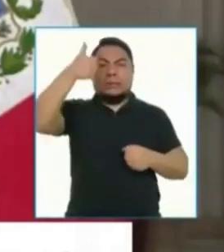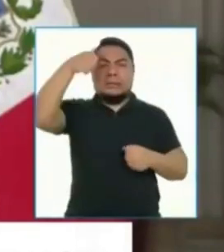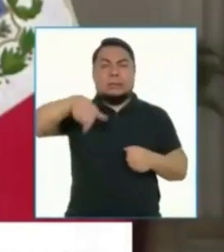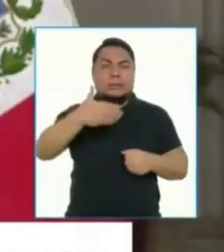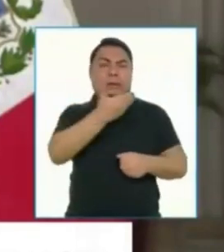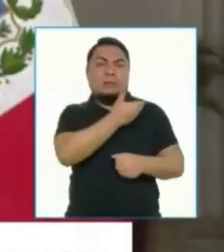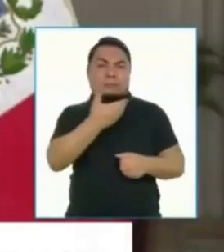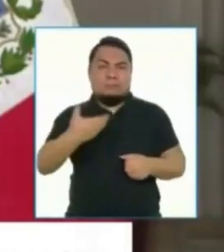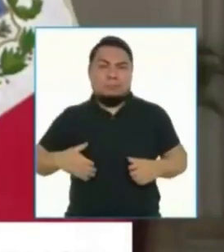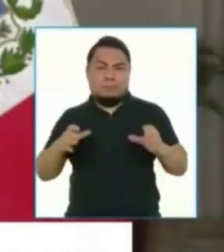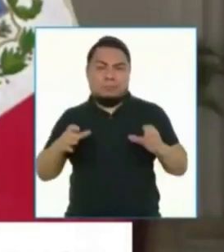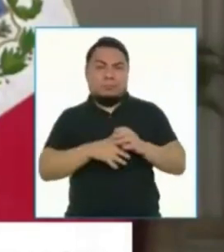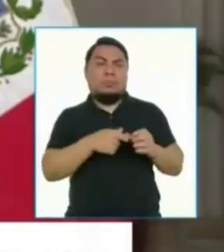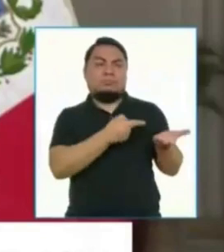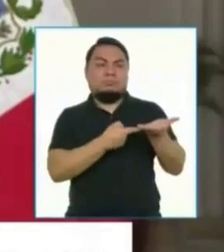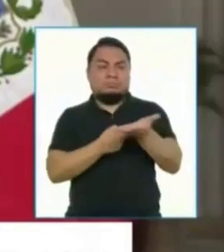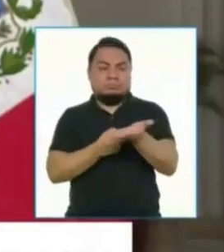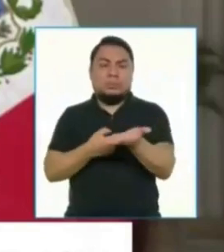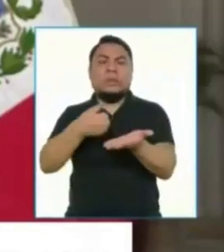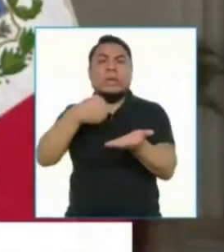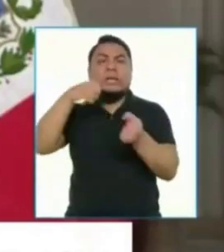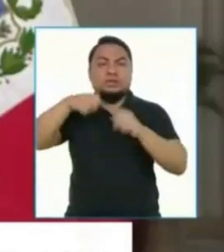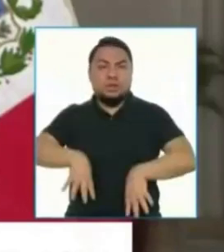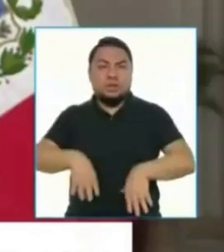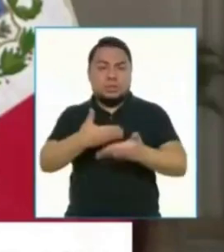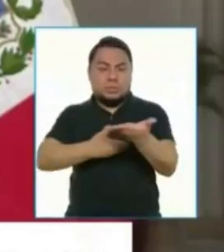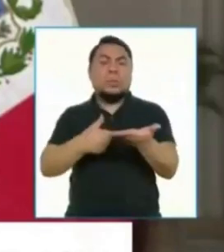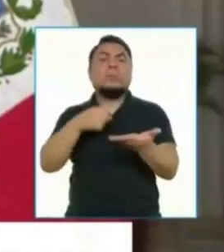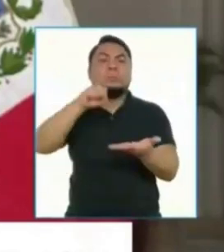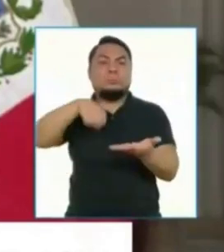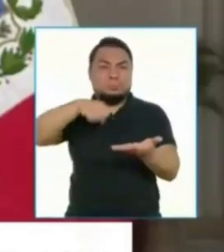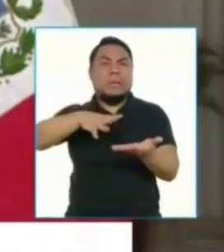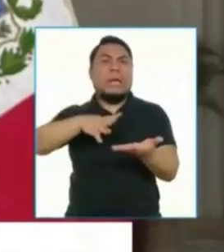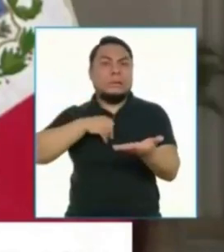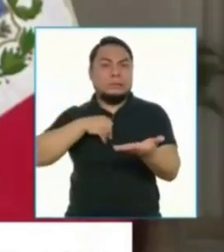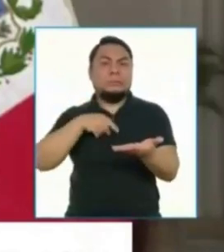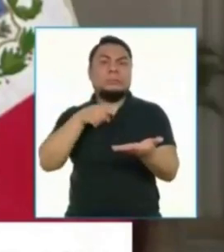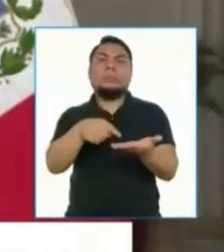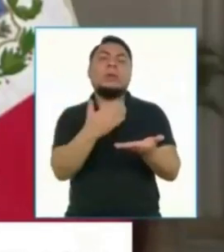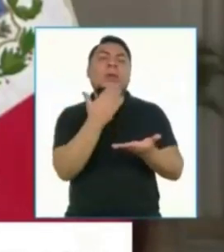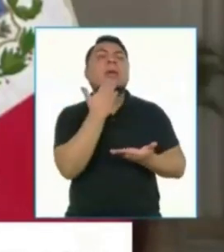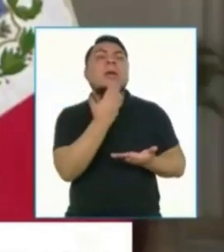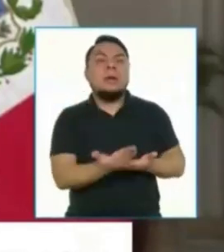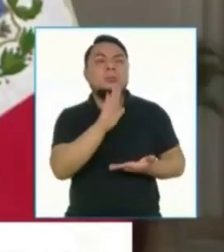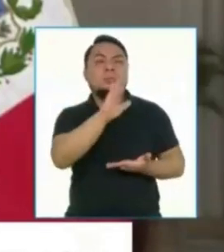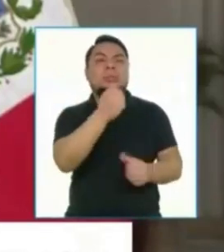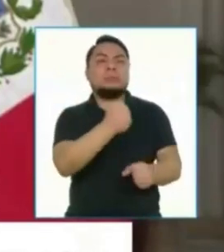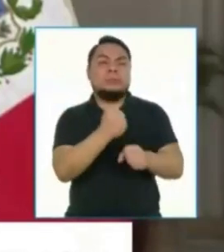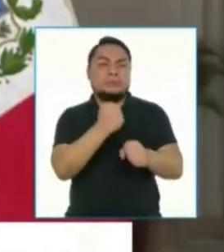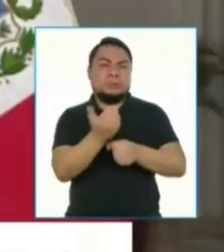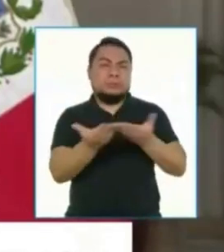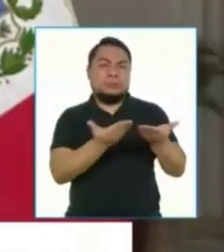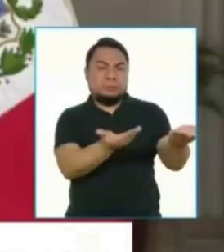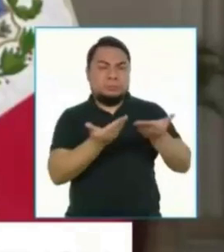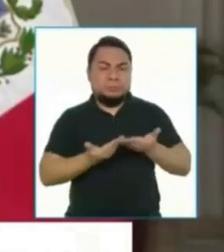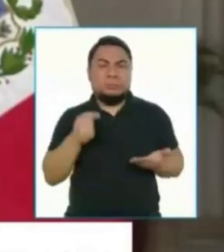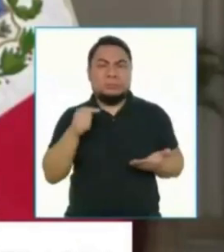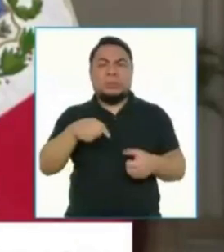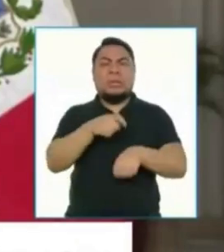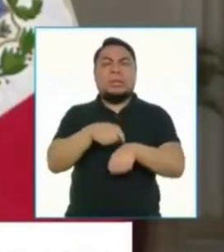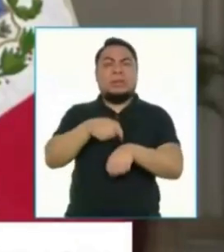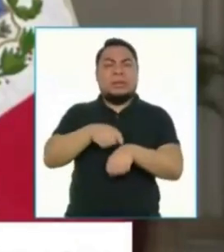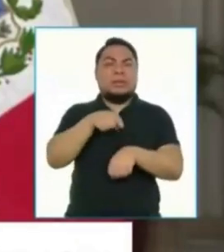aclaró hoy, domingo, de que de preferencia Vizcarra se presente, pero cuando